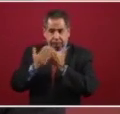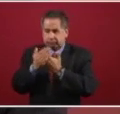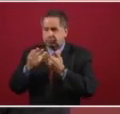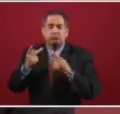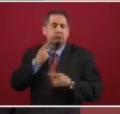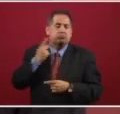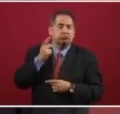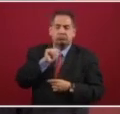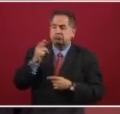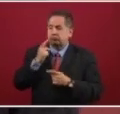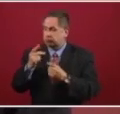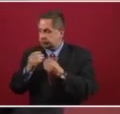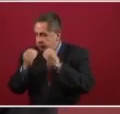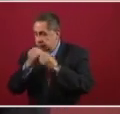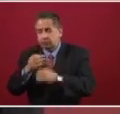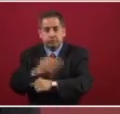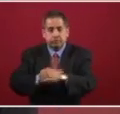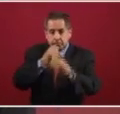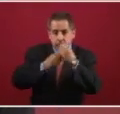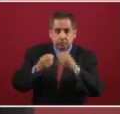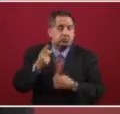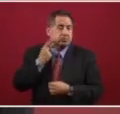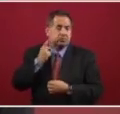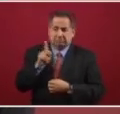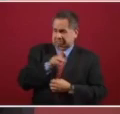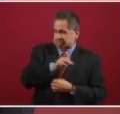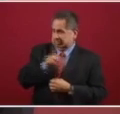políticos, comida entre políticos,